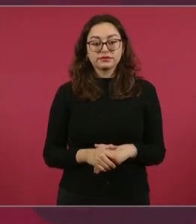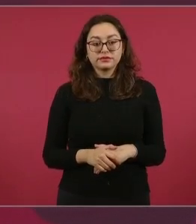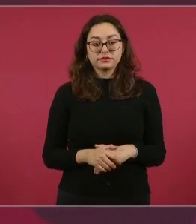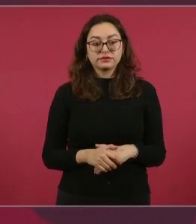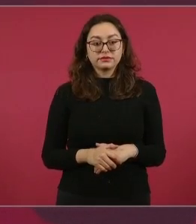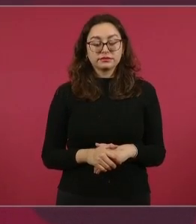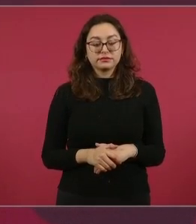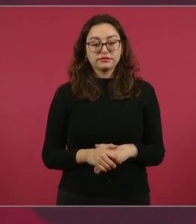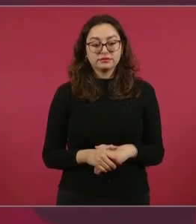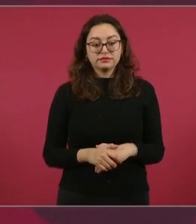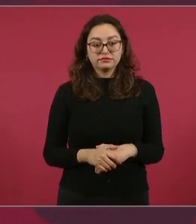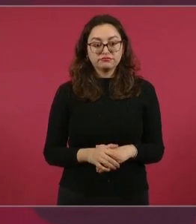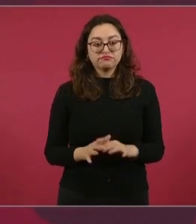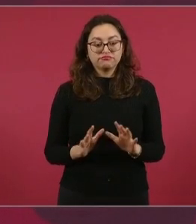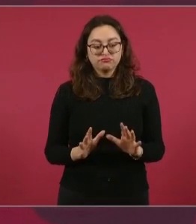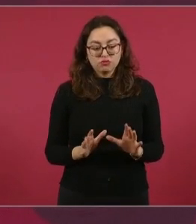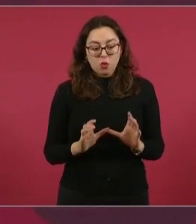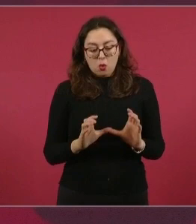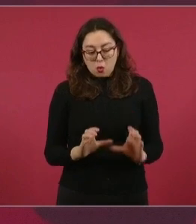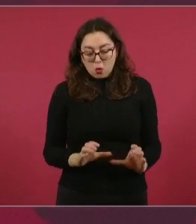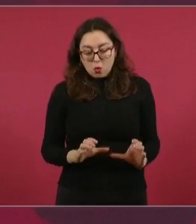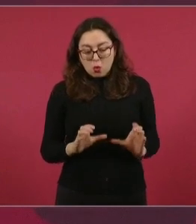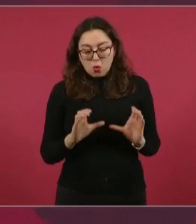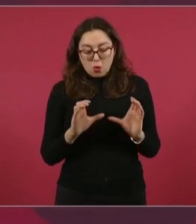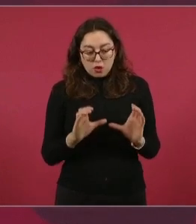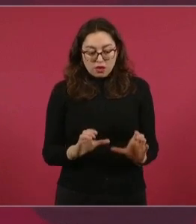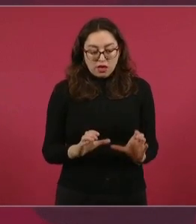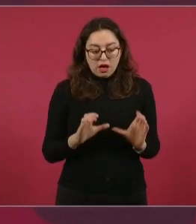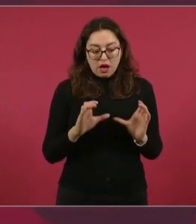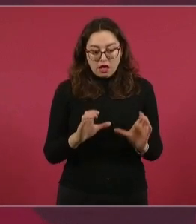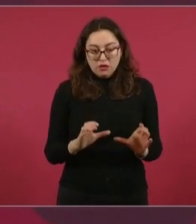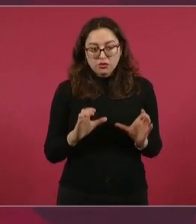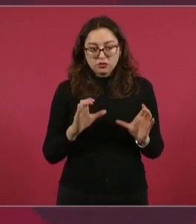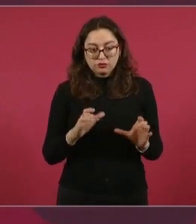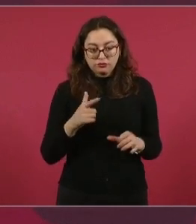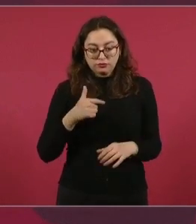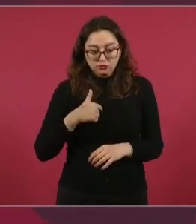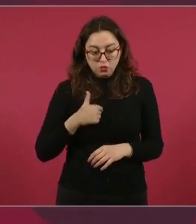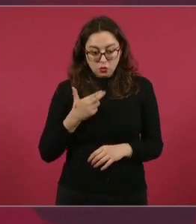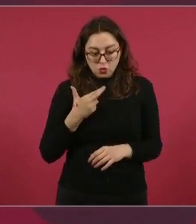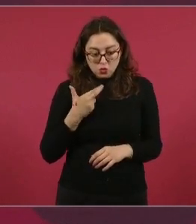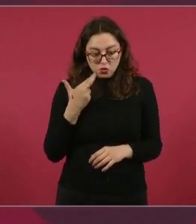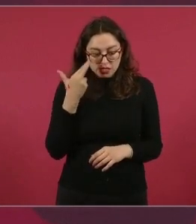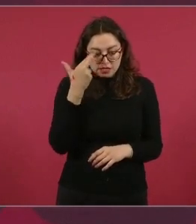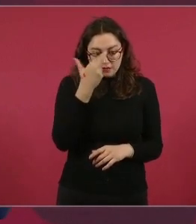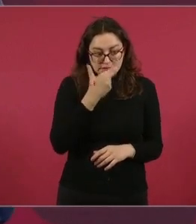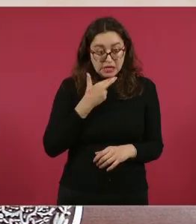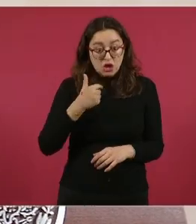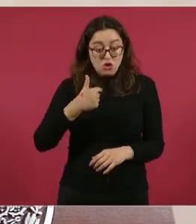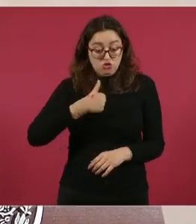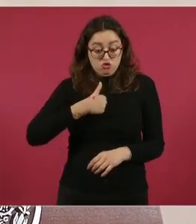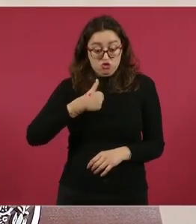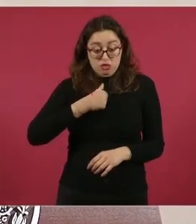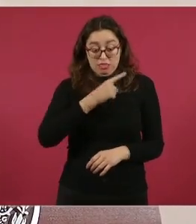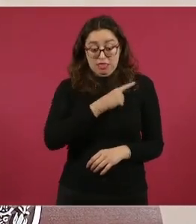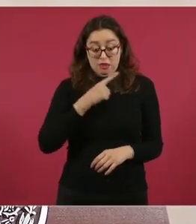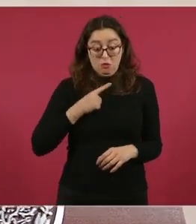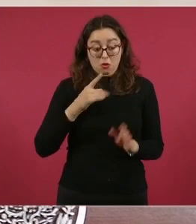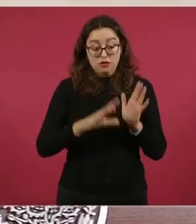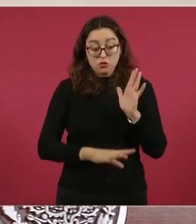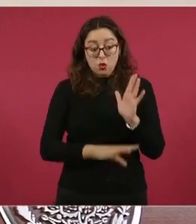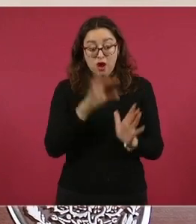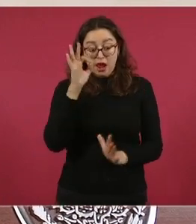de manera personal, cuidadosa. Eso son asuntos que no se pueden delegar, no se puede equivocar